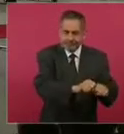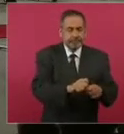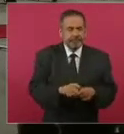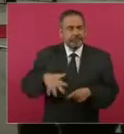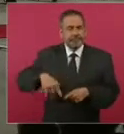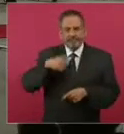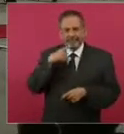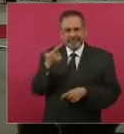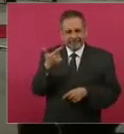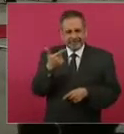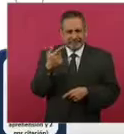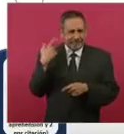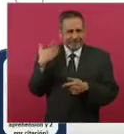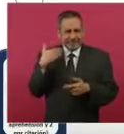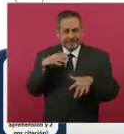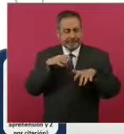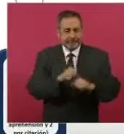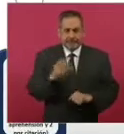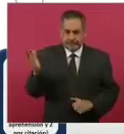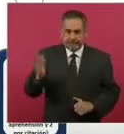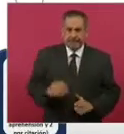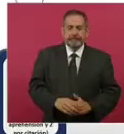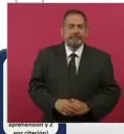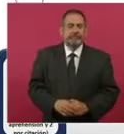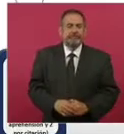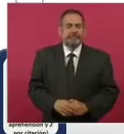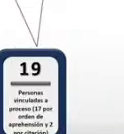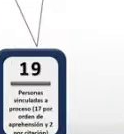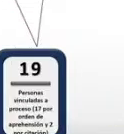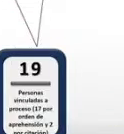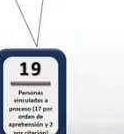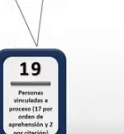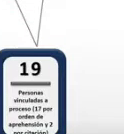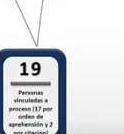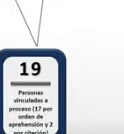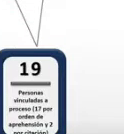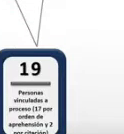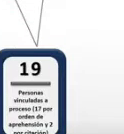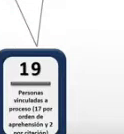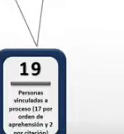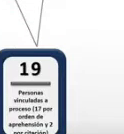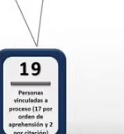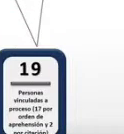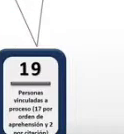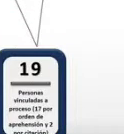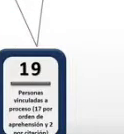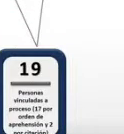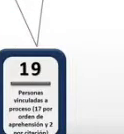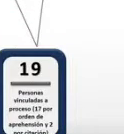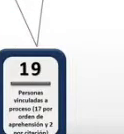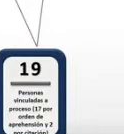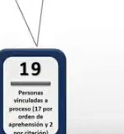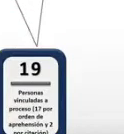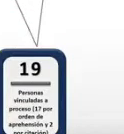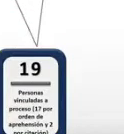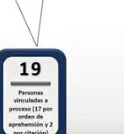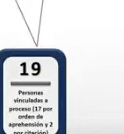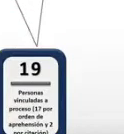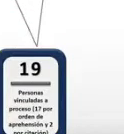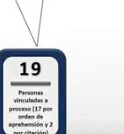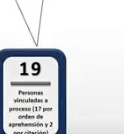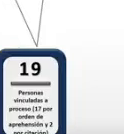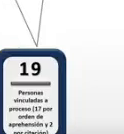que informábamos. Se han emitido 49 órdenes de aprehensión contra 44